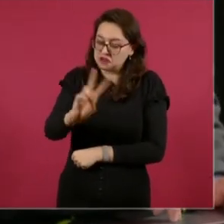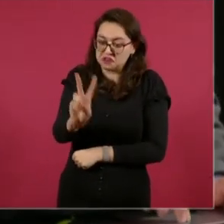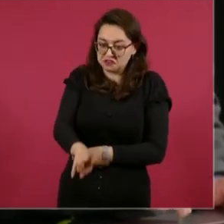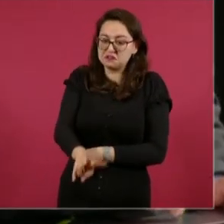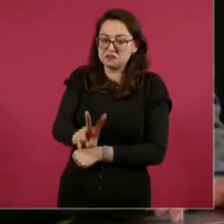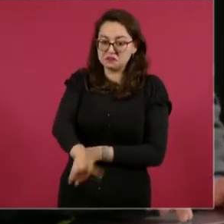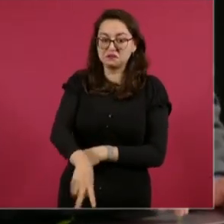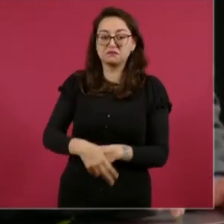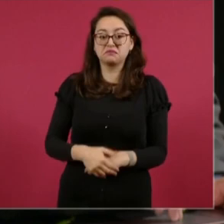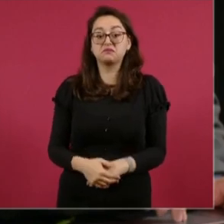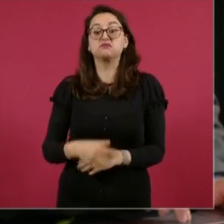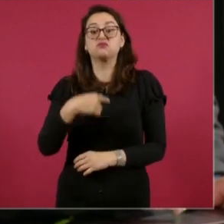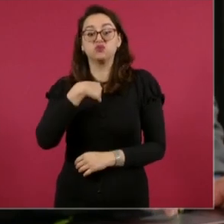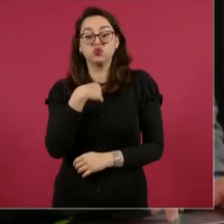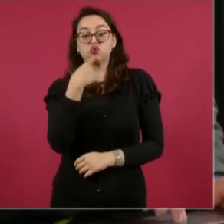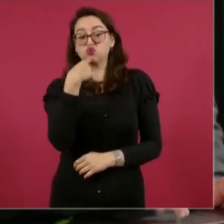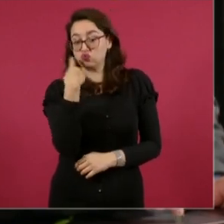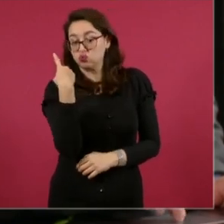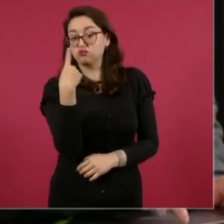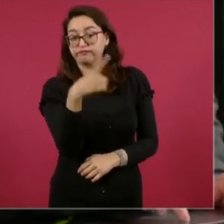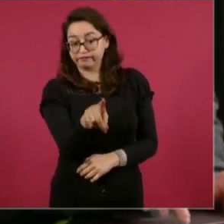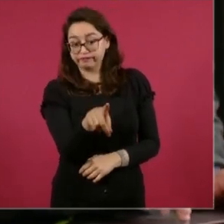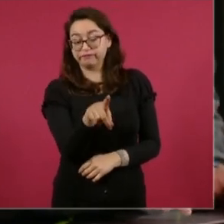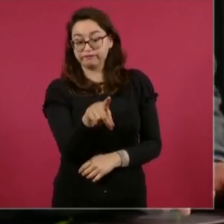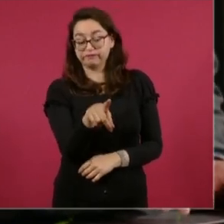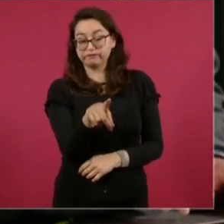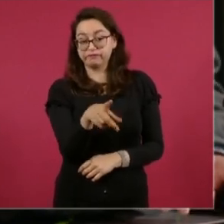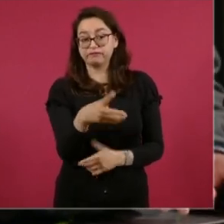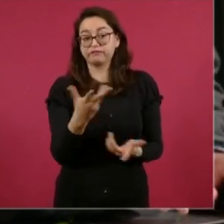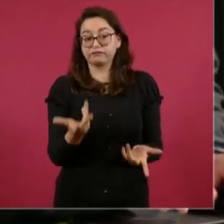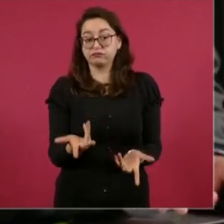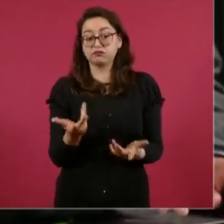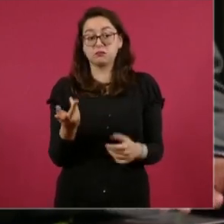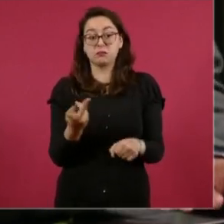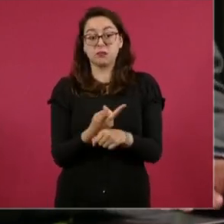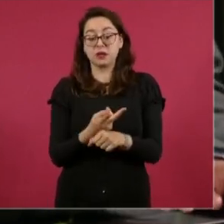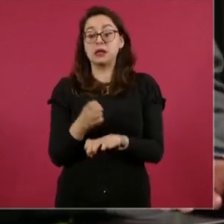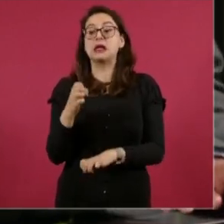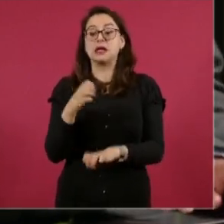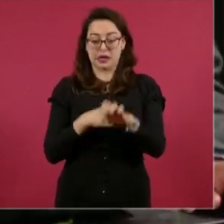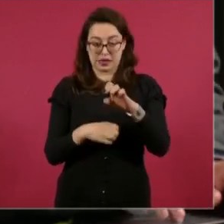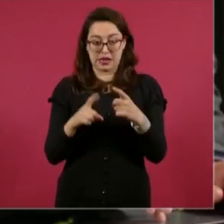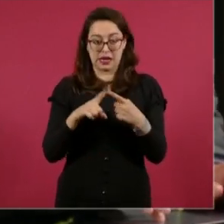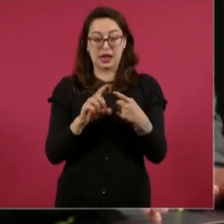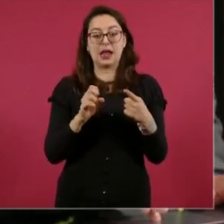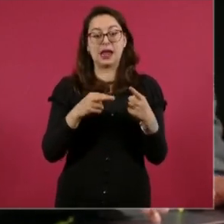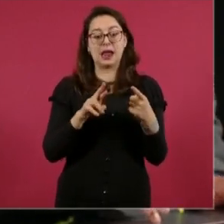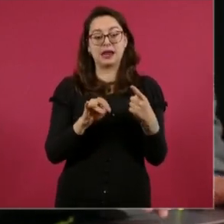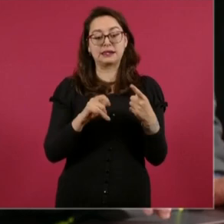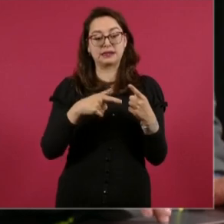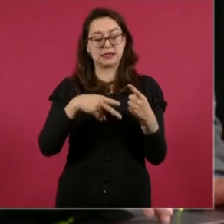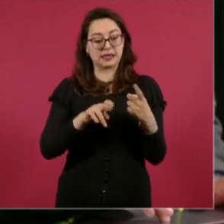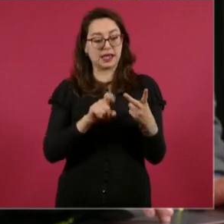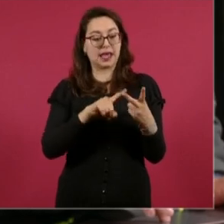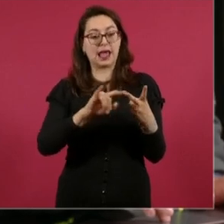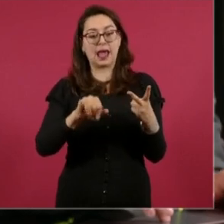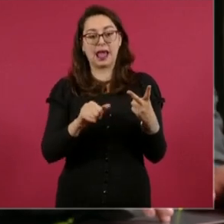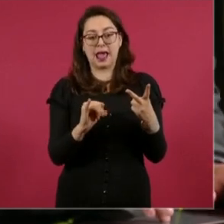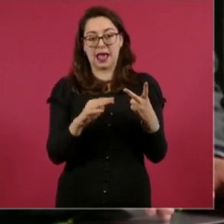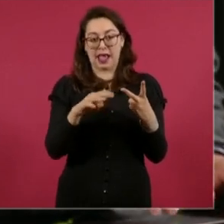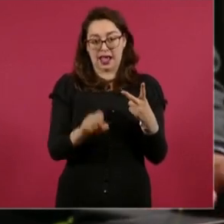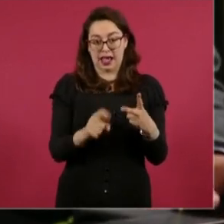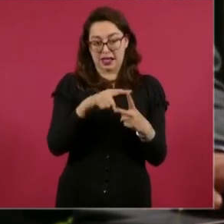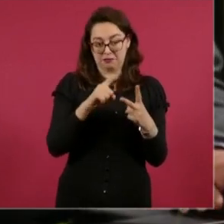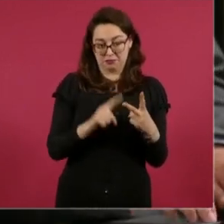través la denuncia que a través de Esfera Noticias pusieron los empresarios Enrique Holguín y Jaime Ruiz de la